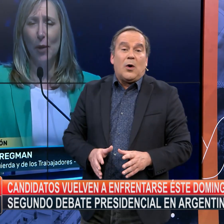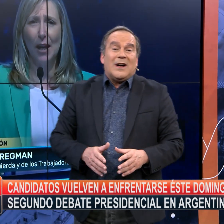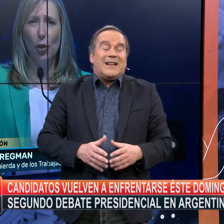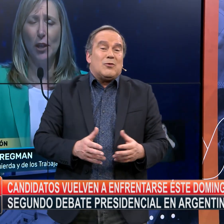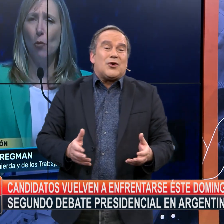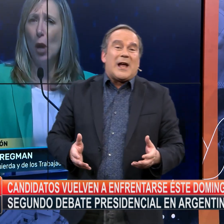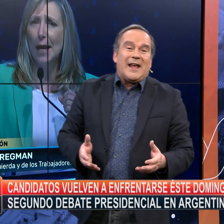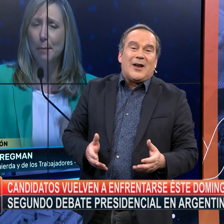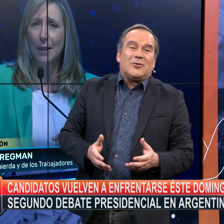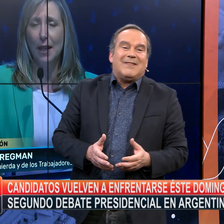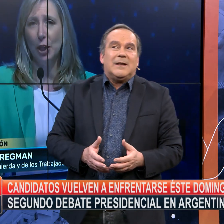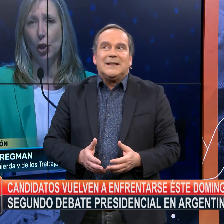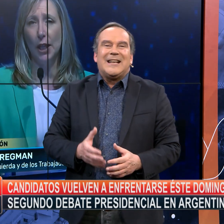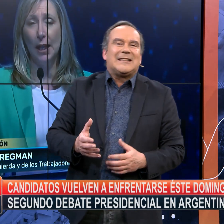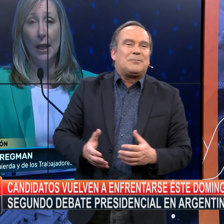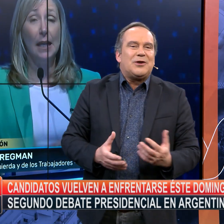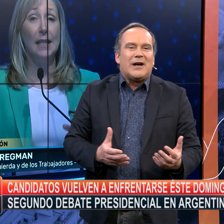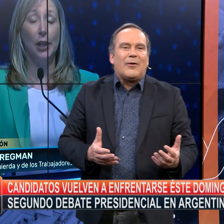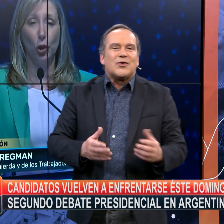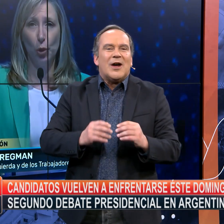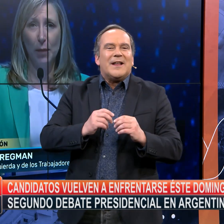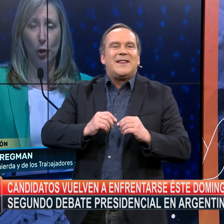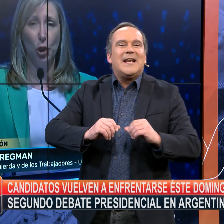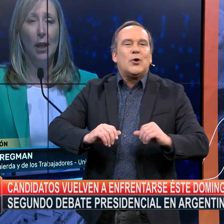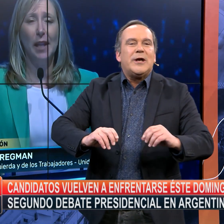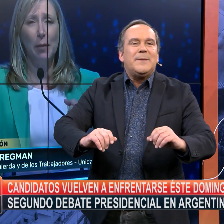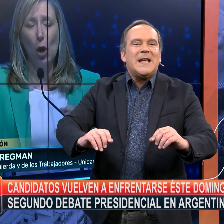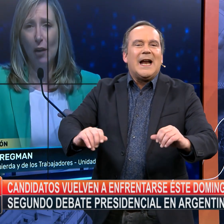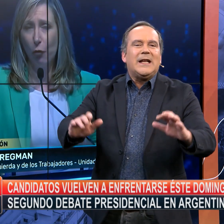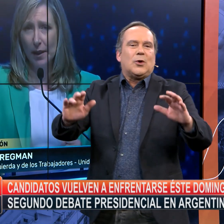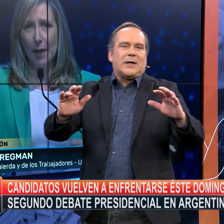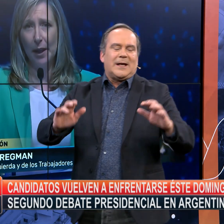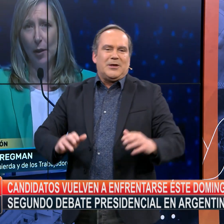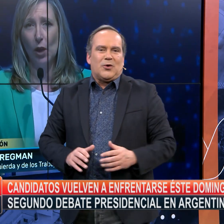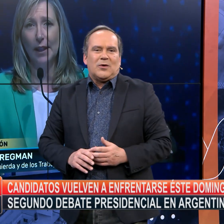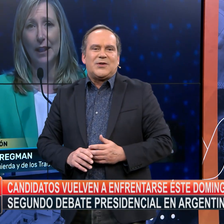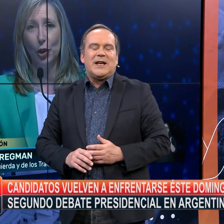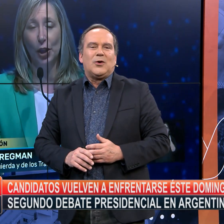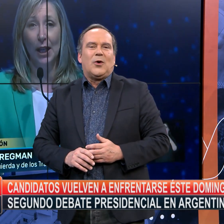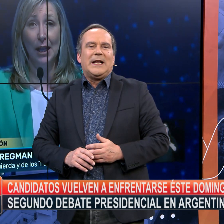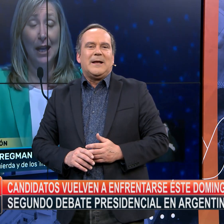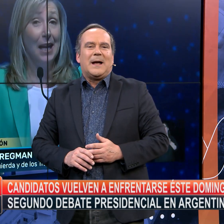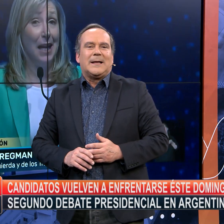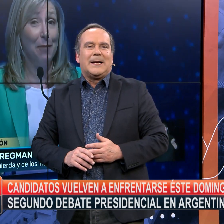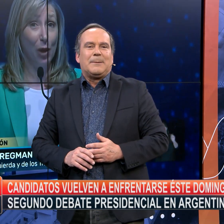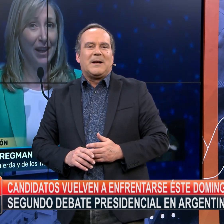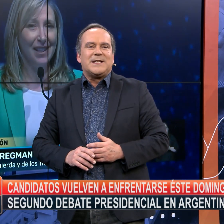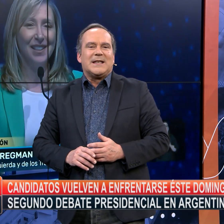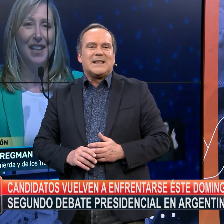que hubo, de muchos que quedaron decepcionados de lo livianito que terminó siendo el